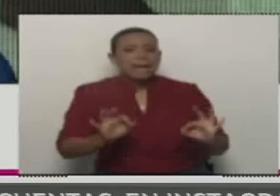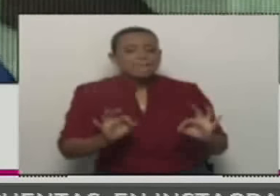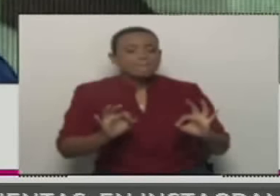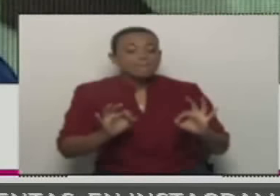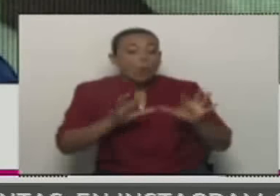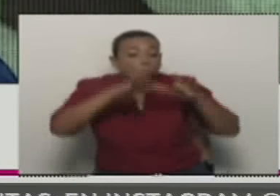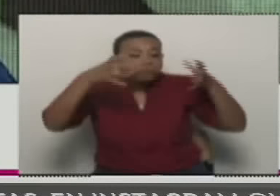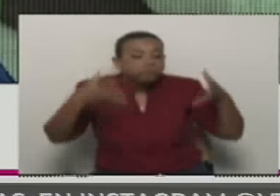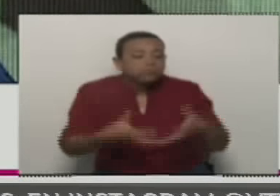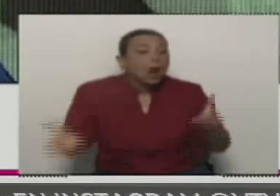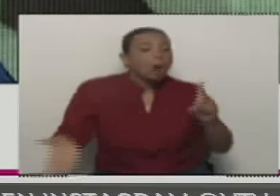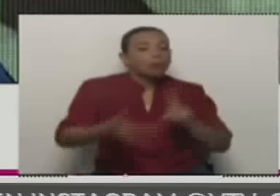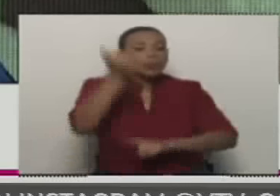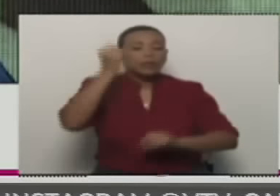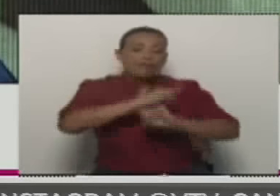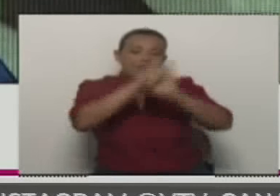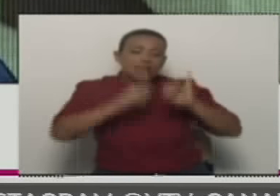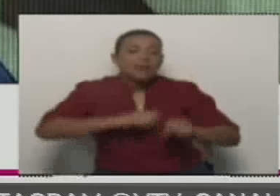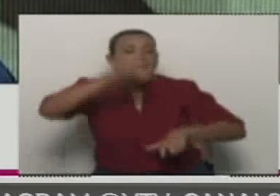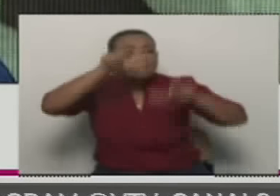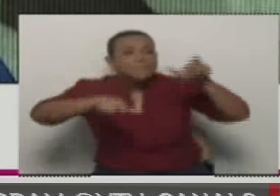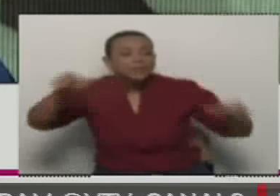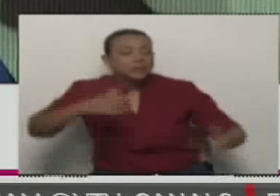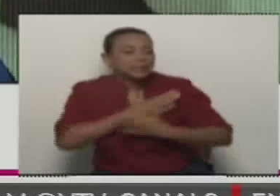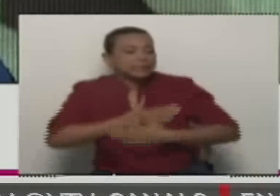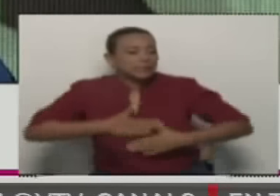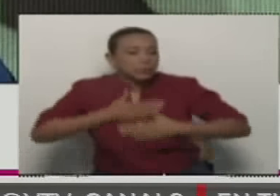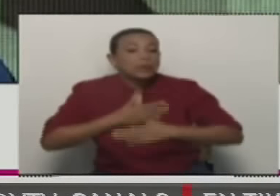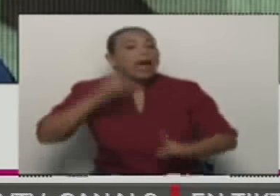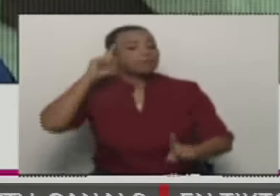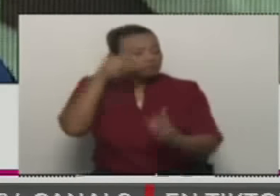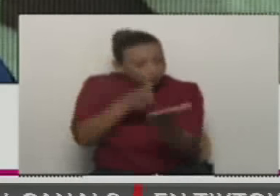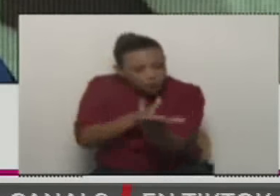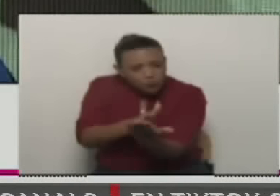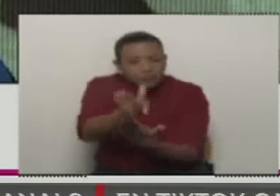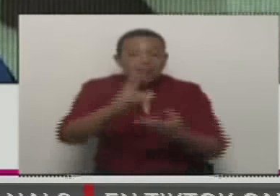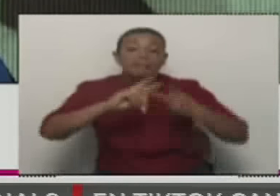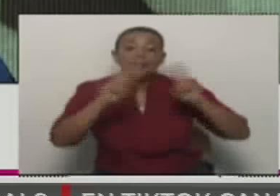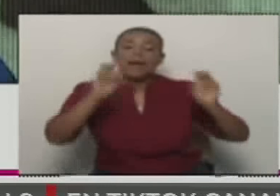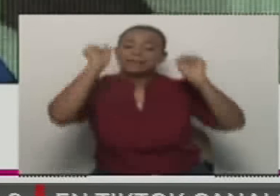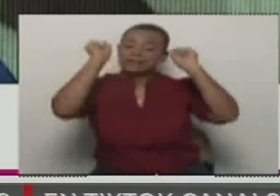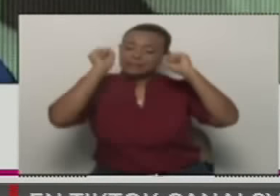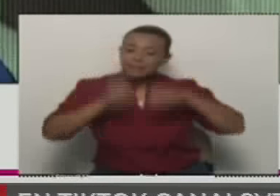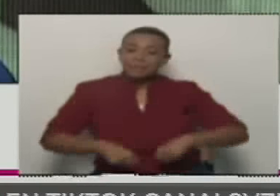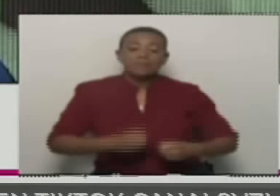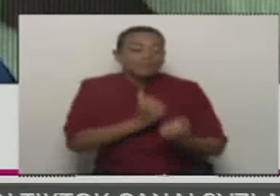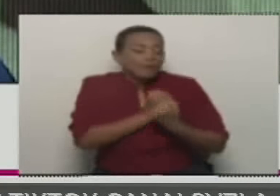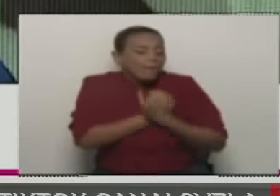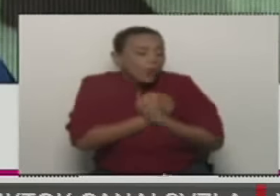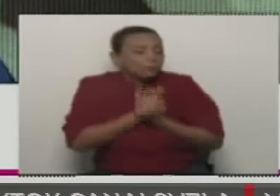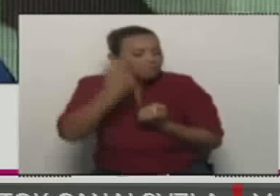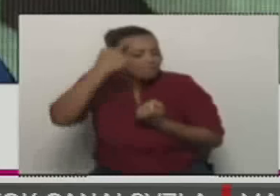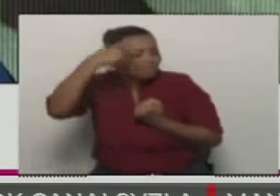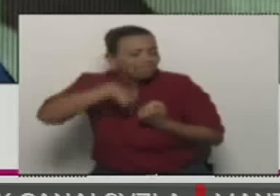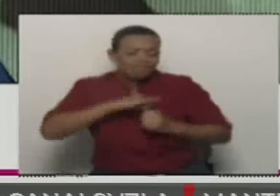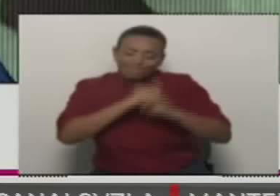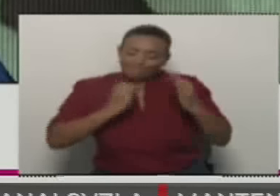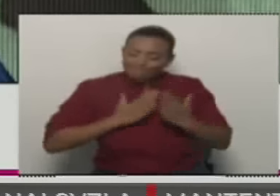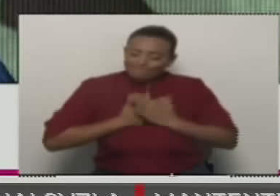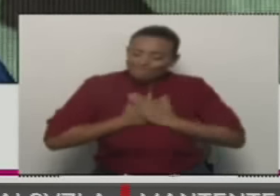histórica, la máxima felicidad social. Estamos en el camino de la paz, del amor y de la máxima